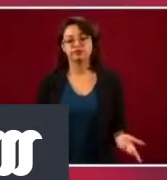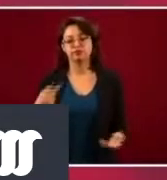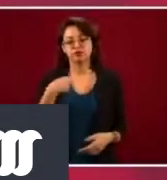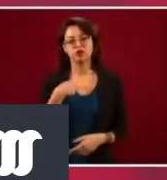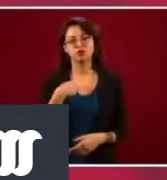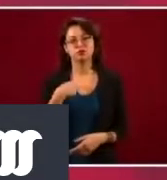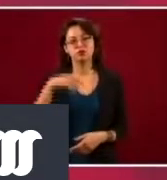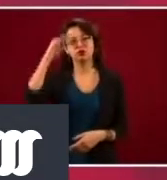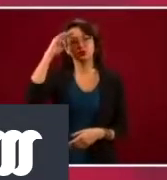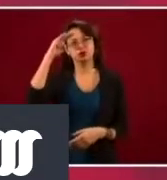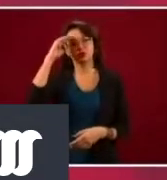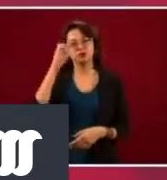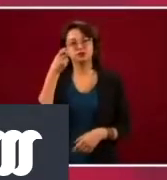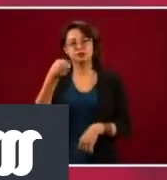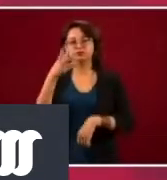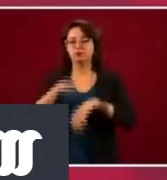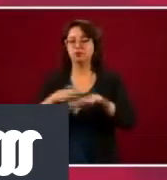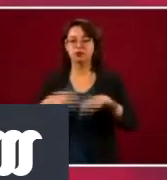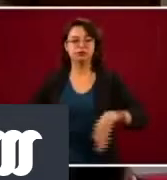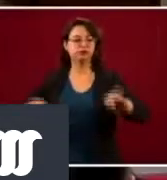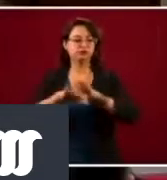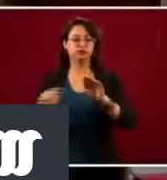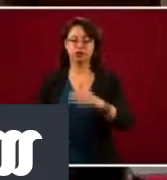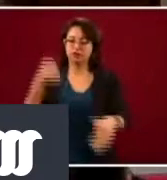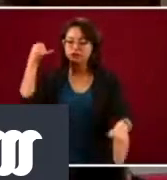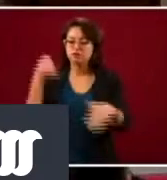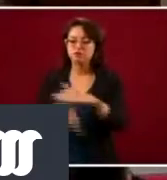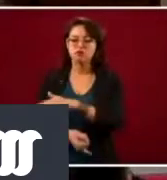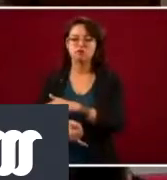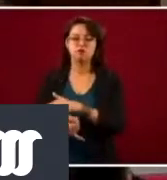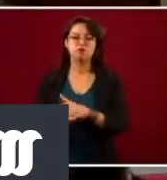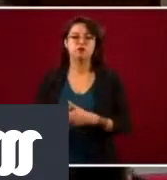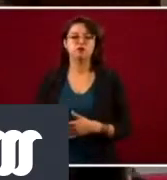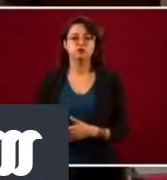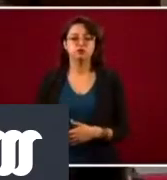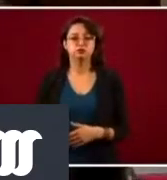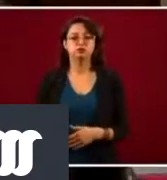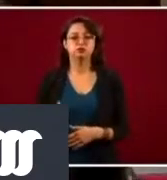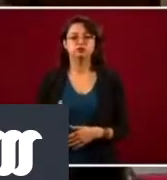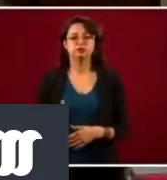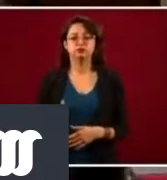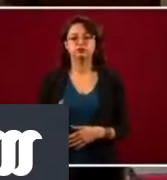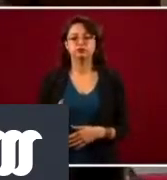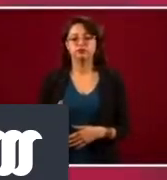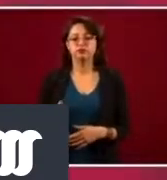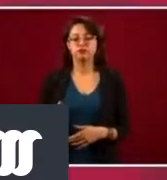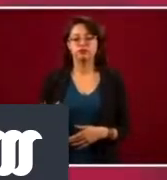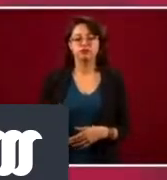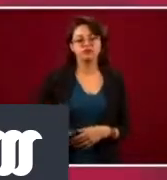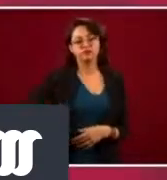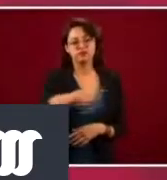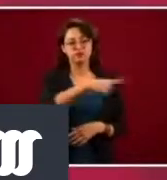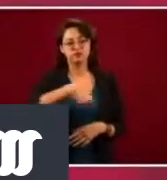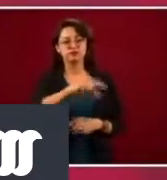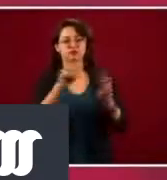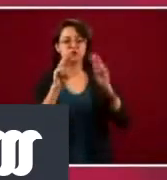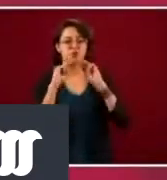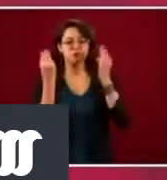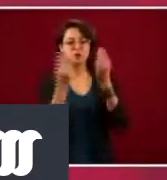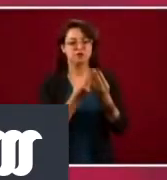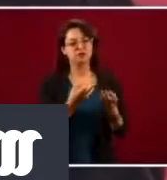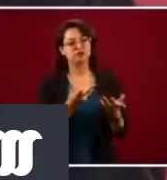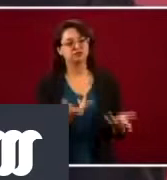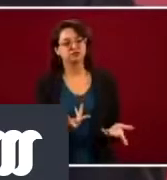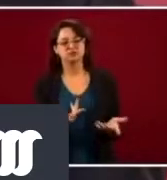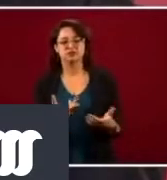asunto el qué y les quitemos a los